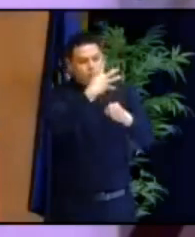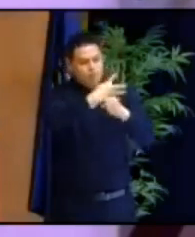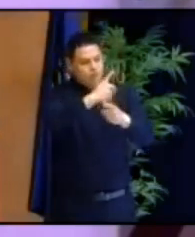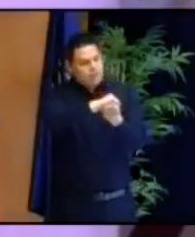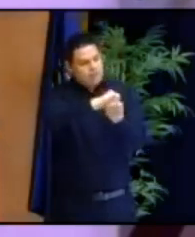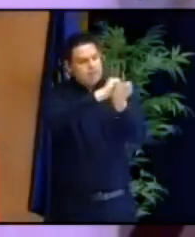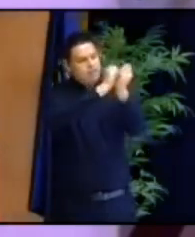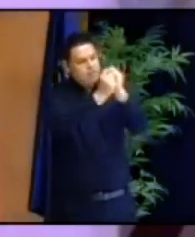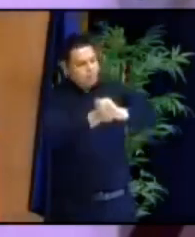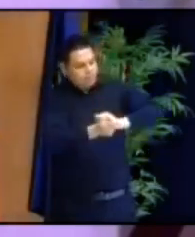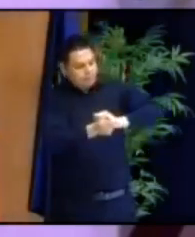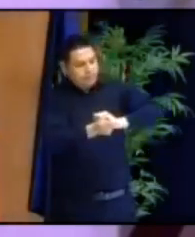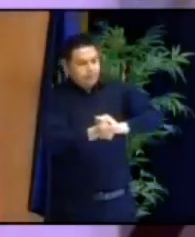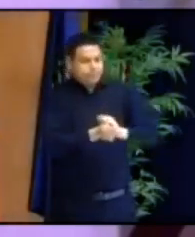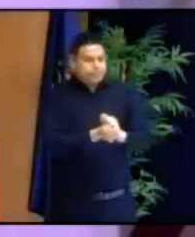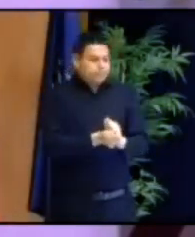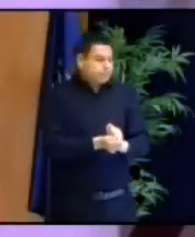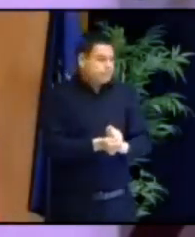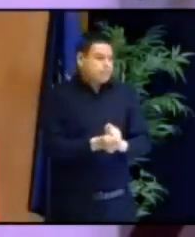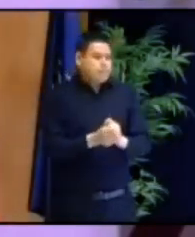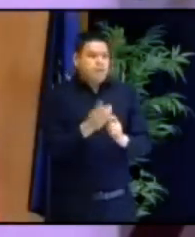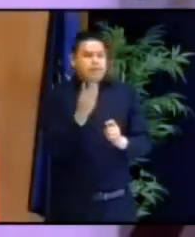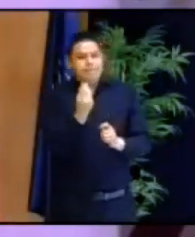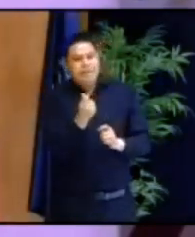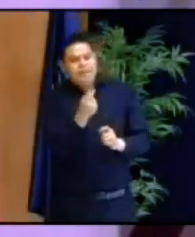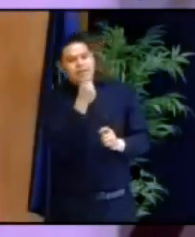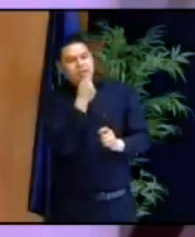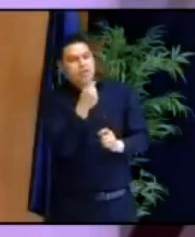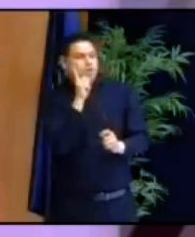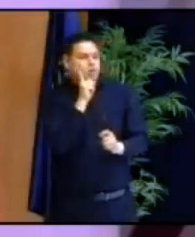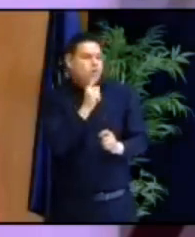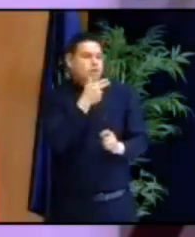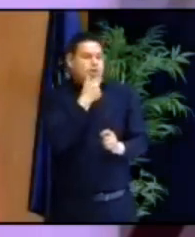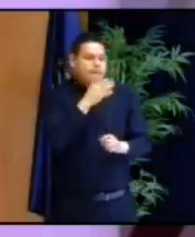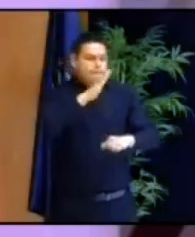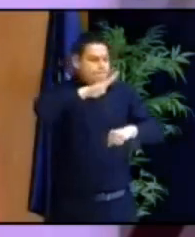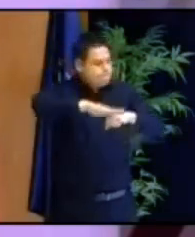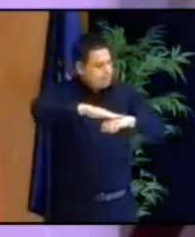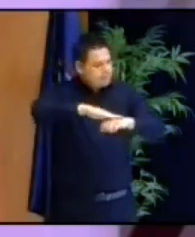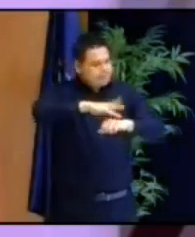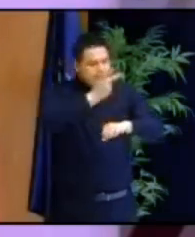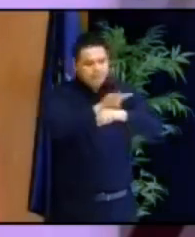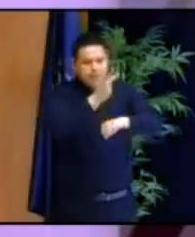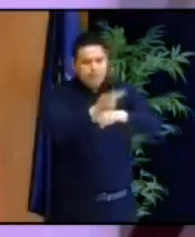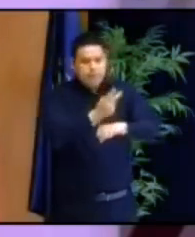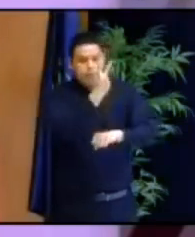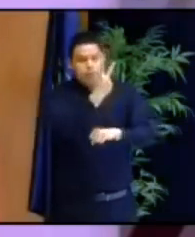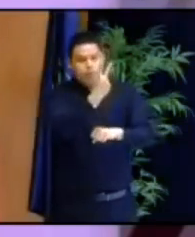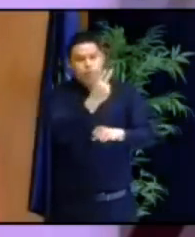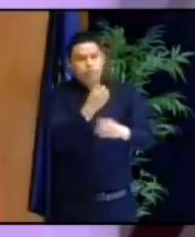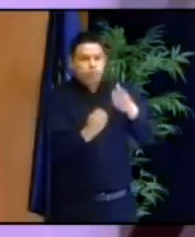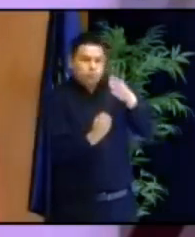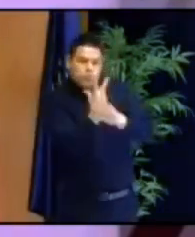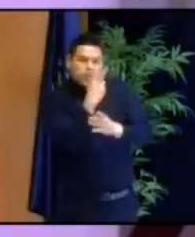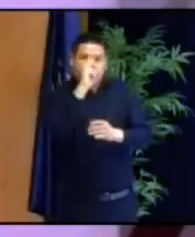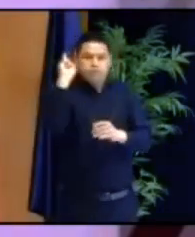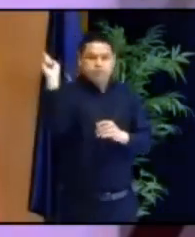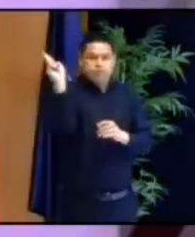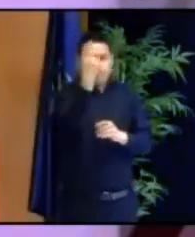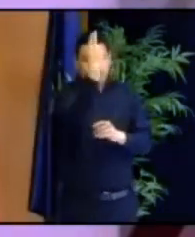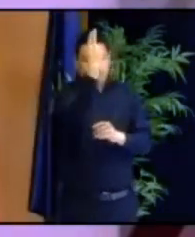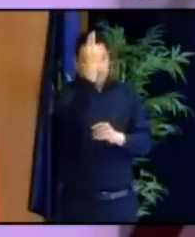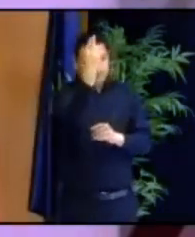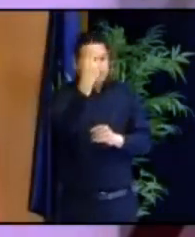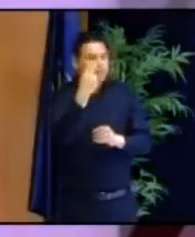vida pública. Así que becas para niños y niñas, más preparatorias y 2 nuevas universidades.